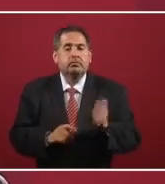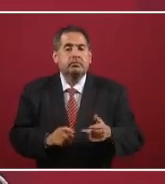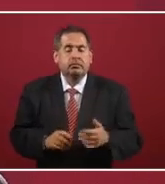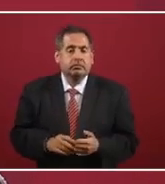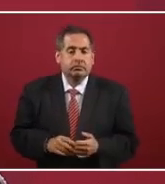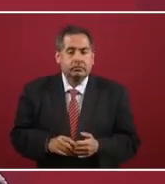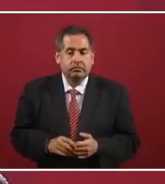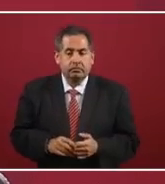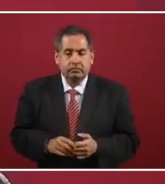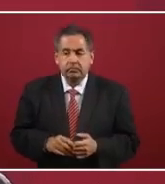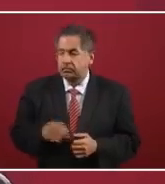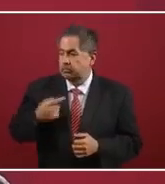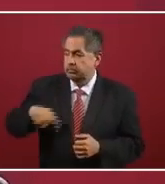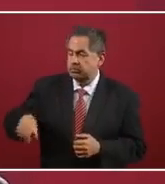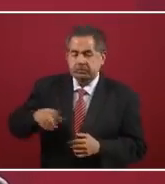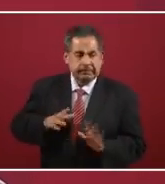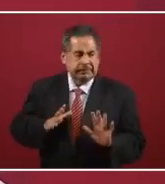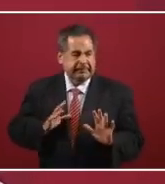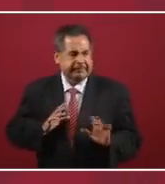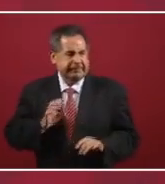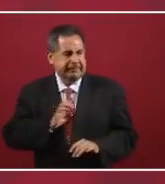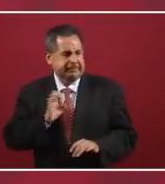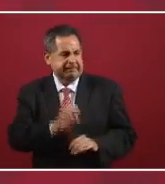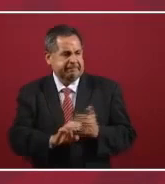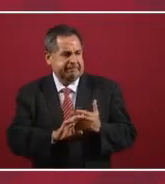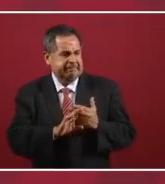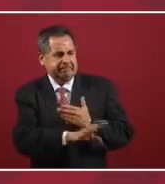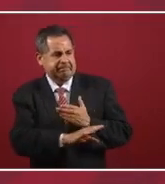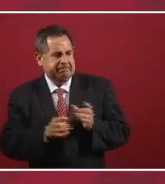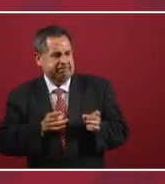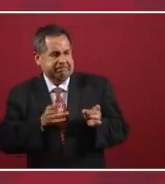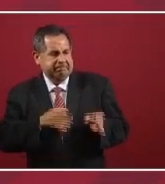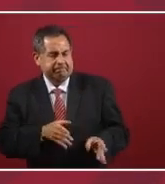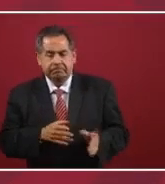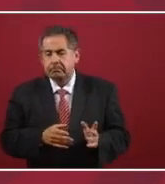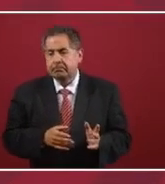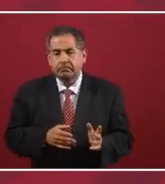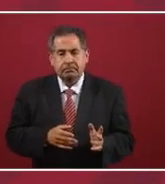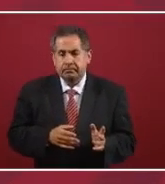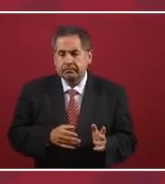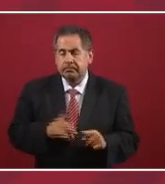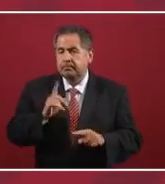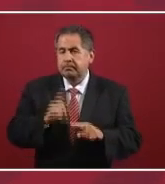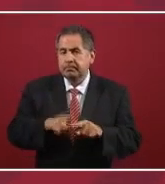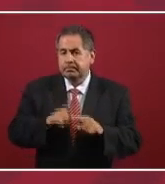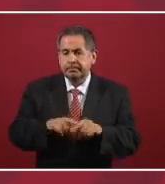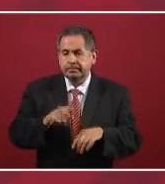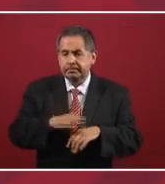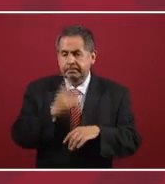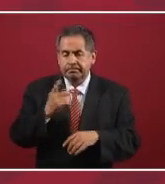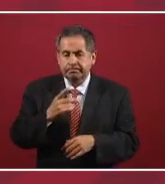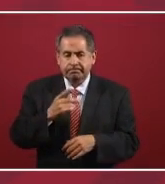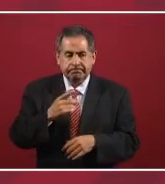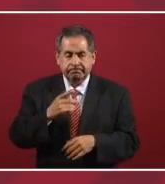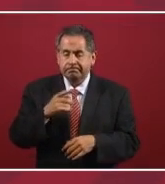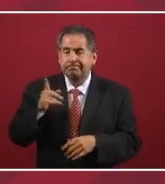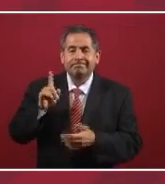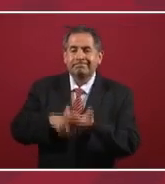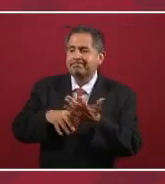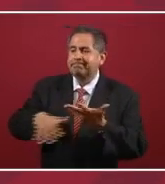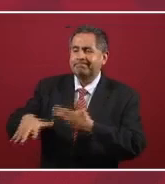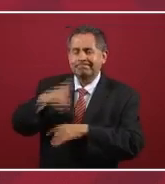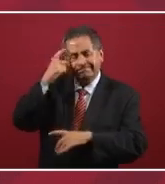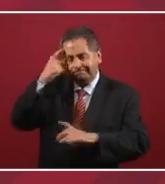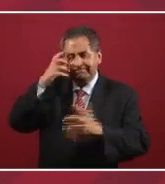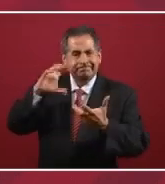la fobia social, el rechazo al prójimo, es una perturbación de la vida social.